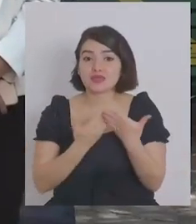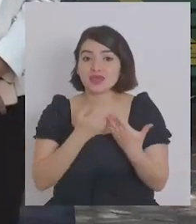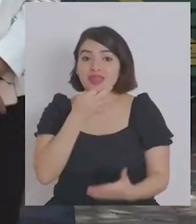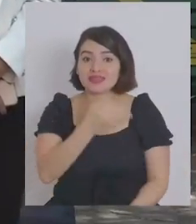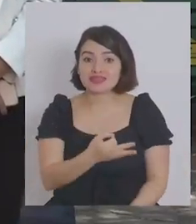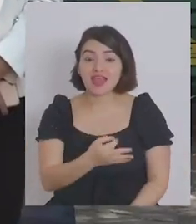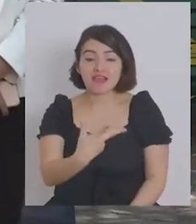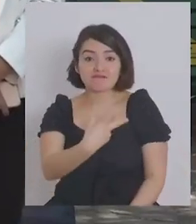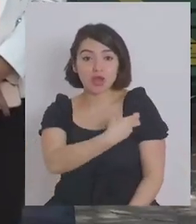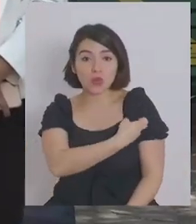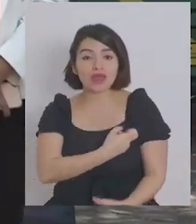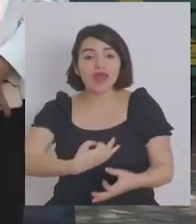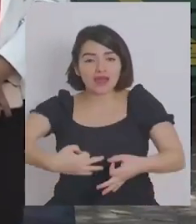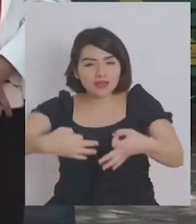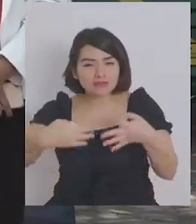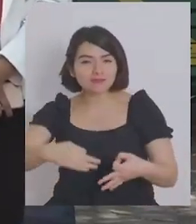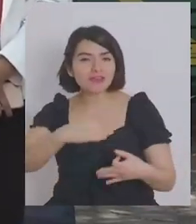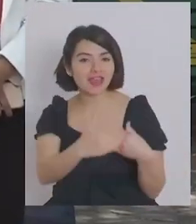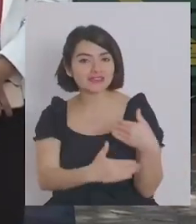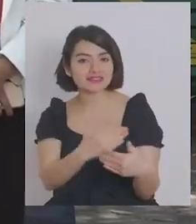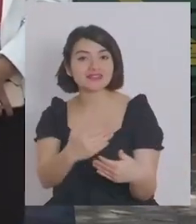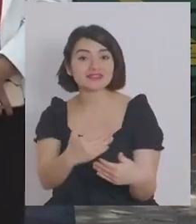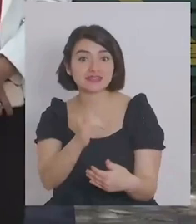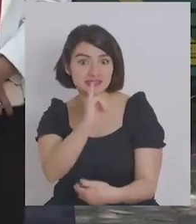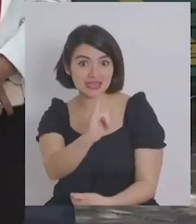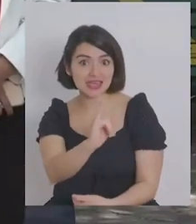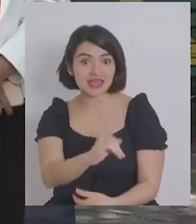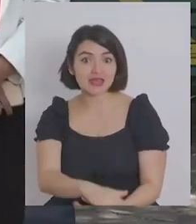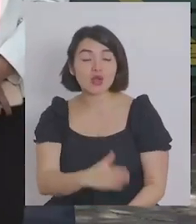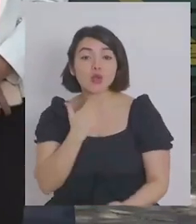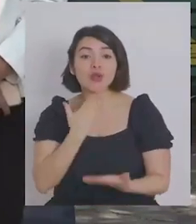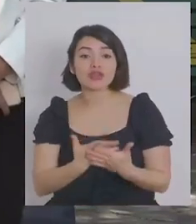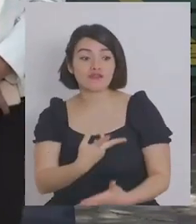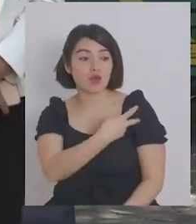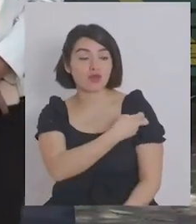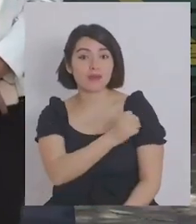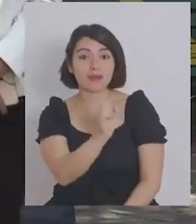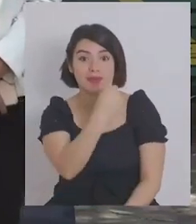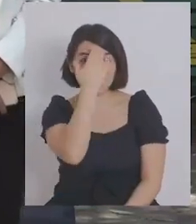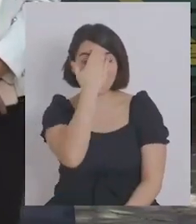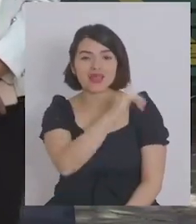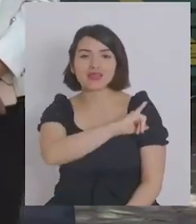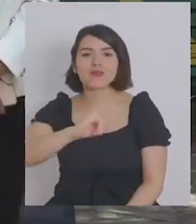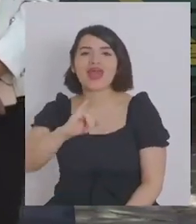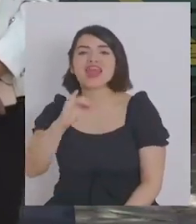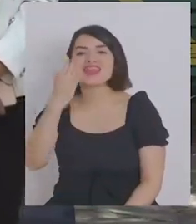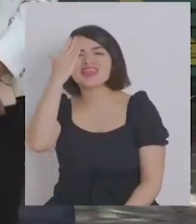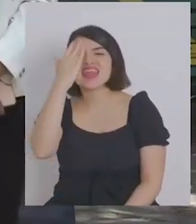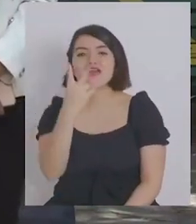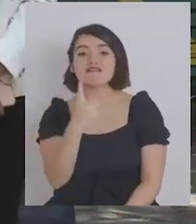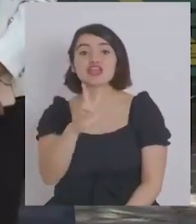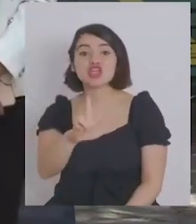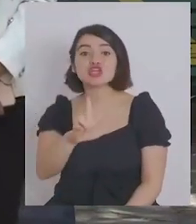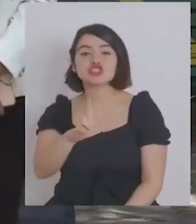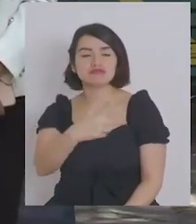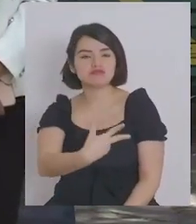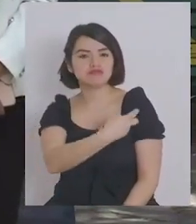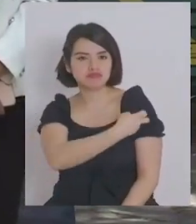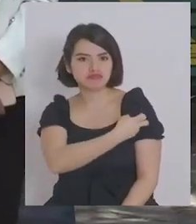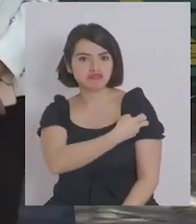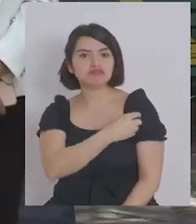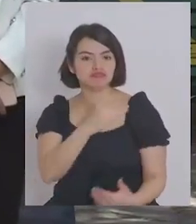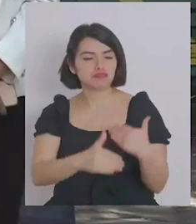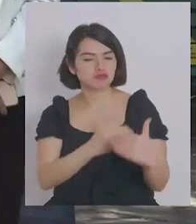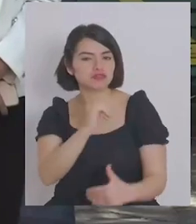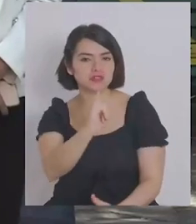vacuna es el paciente es cuando se va cura el primer día y luego el día 28 la inmunidad a esta vacuna se